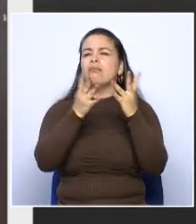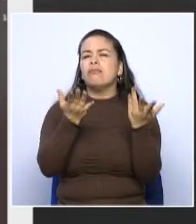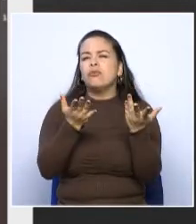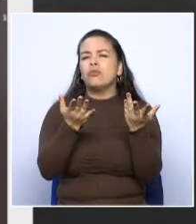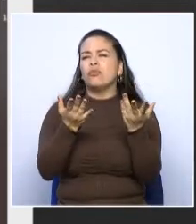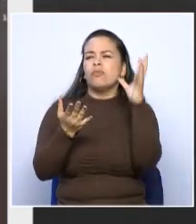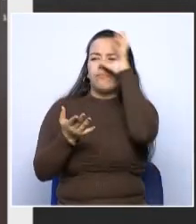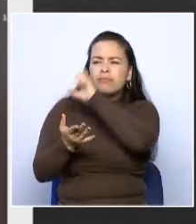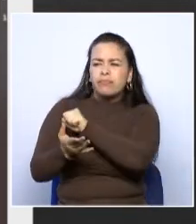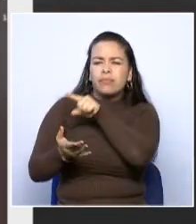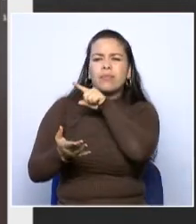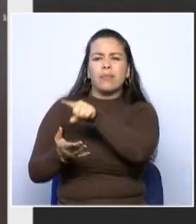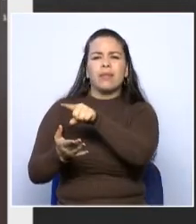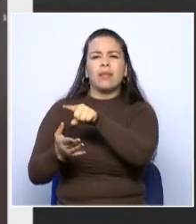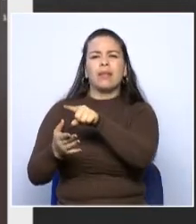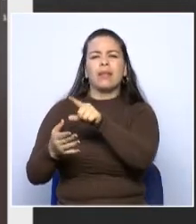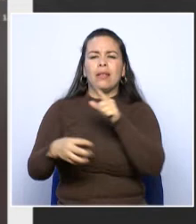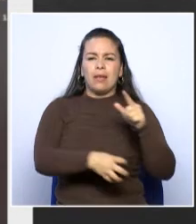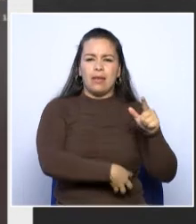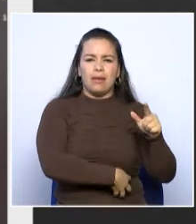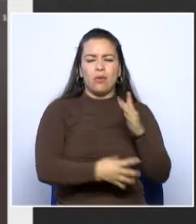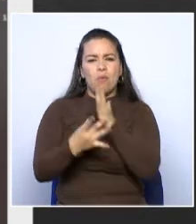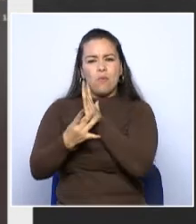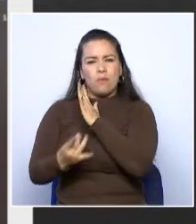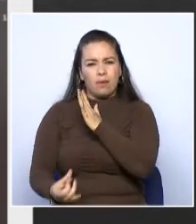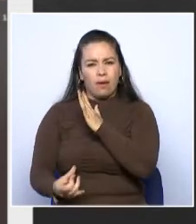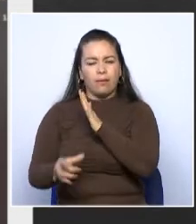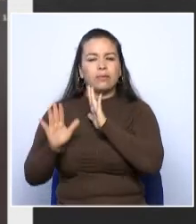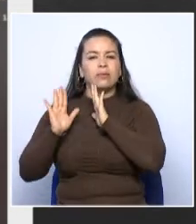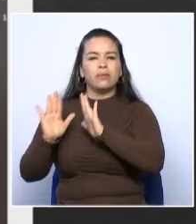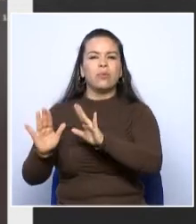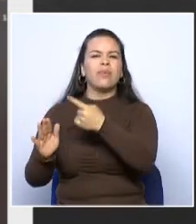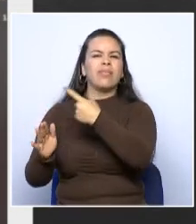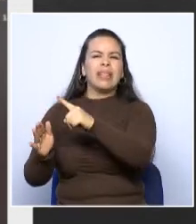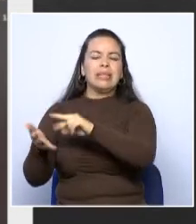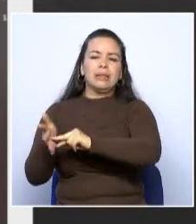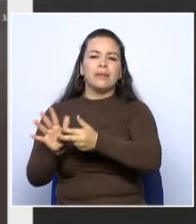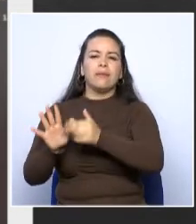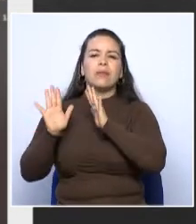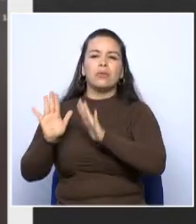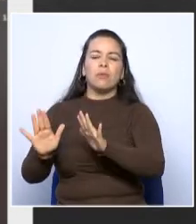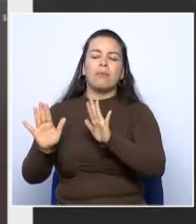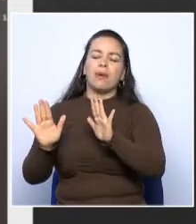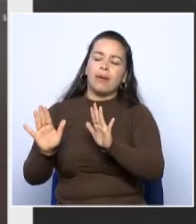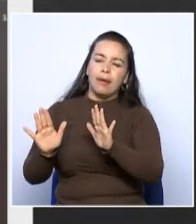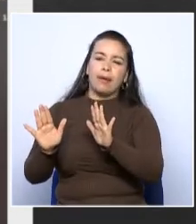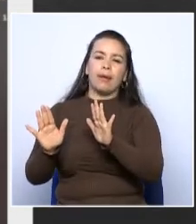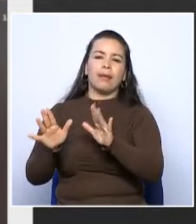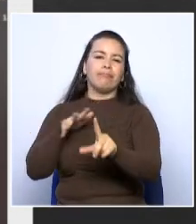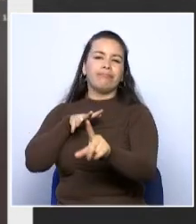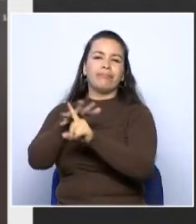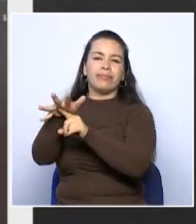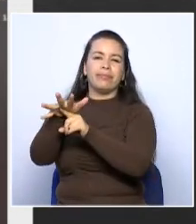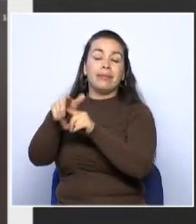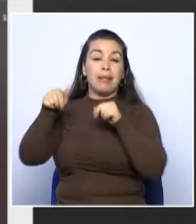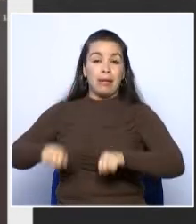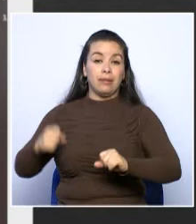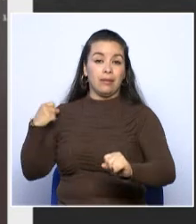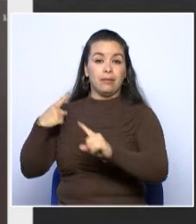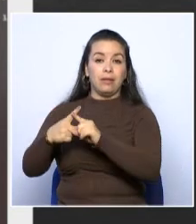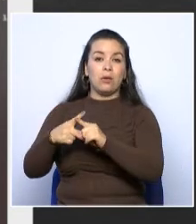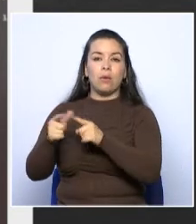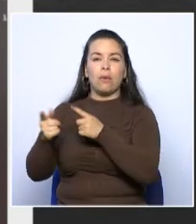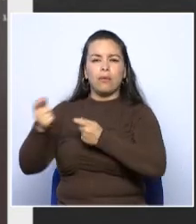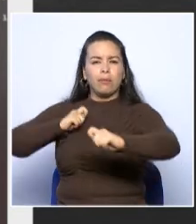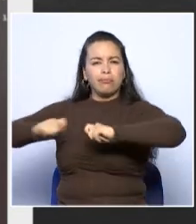que se llama el hígado graso o la esteatosis hepática, que prácticamente es la epidemia de este nuevo siglo en cuanto al control